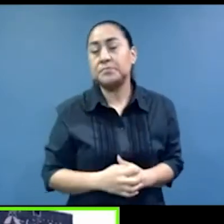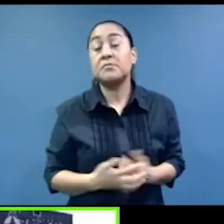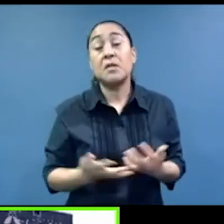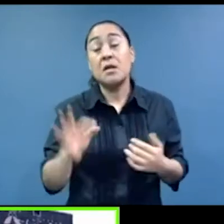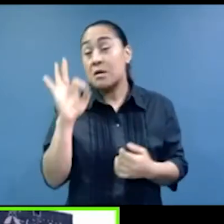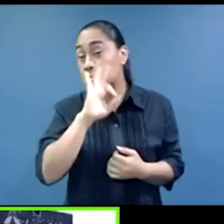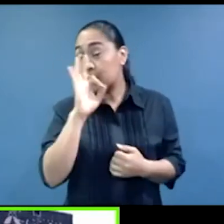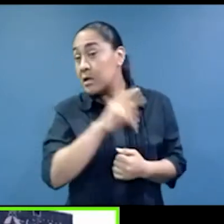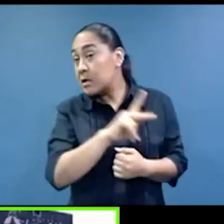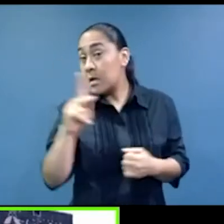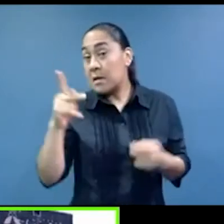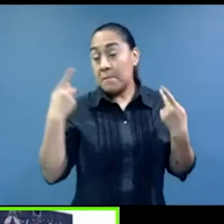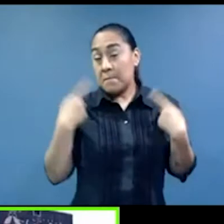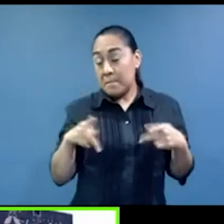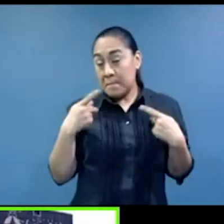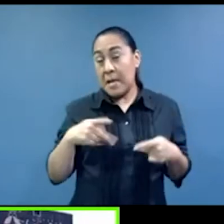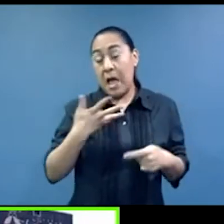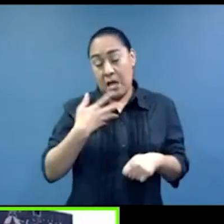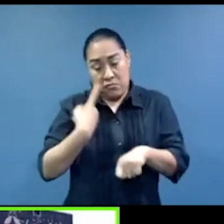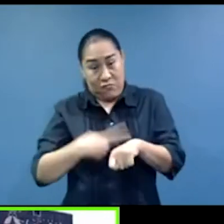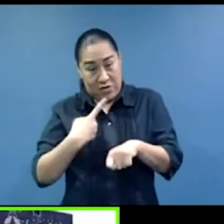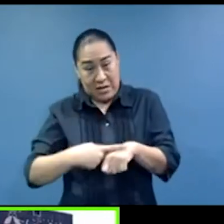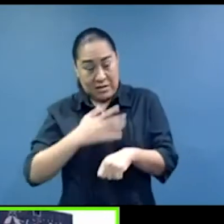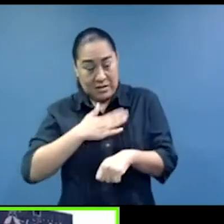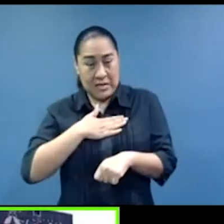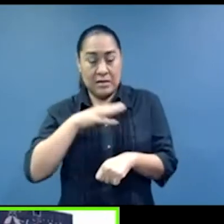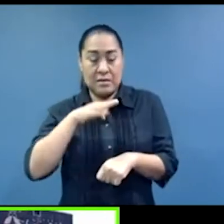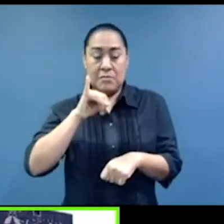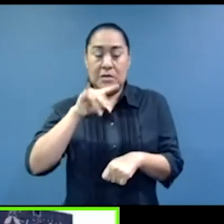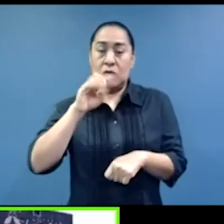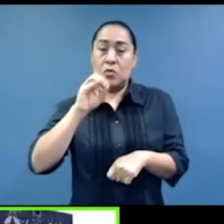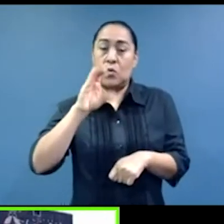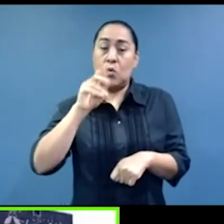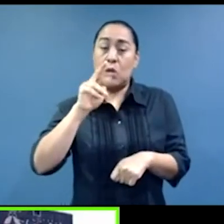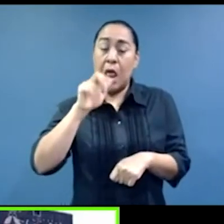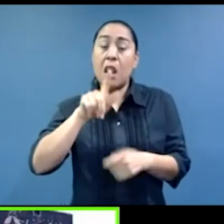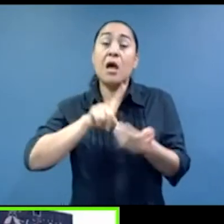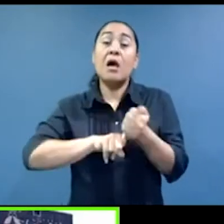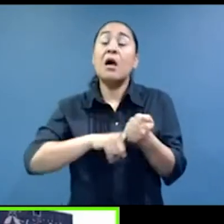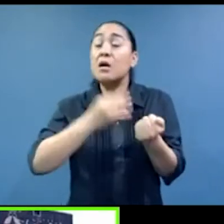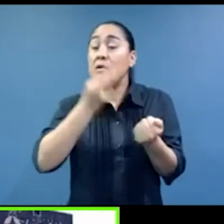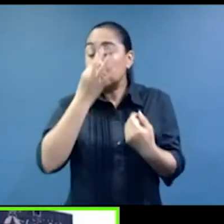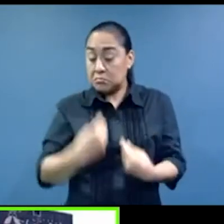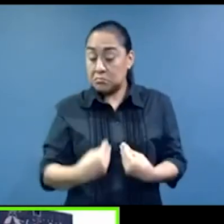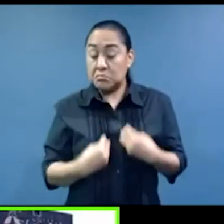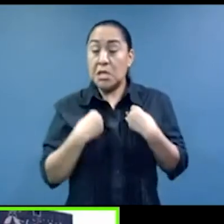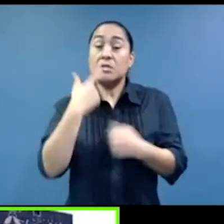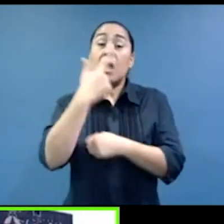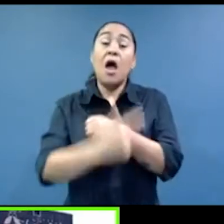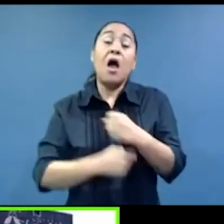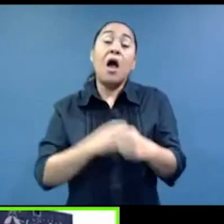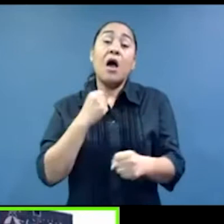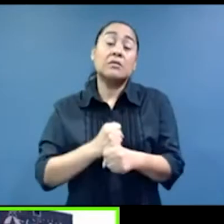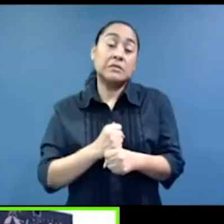que nacen con enfermedades mitocondriales no llegan a vivir más de 7 años y son